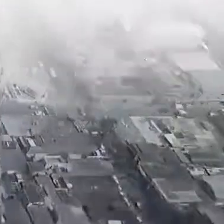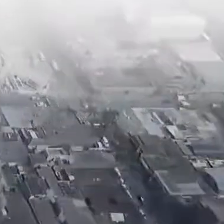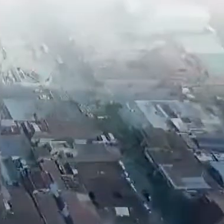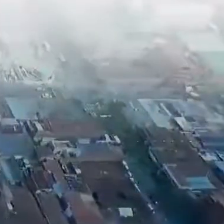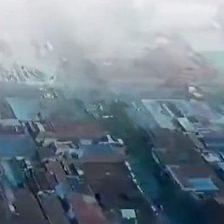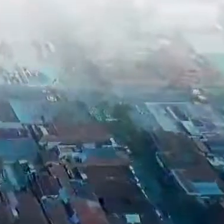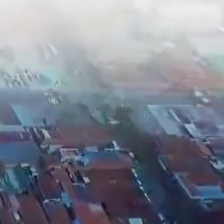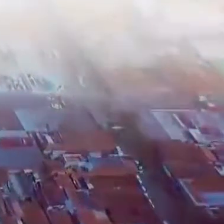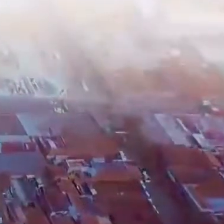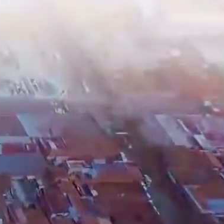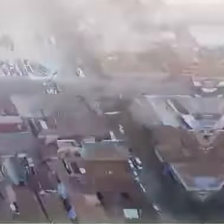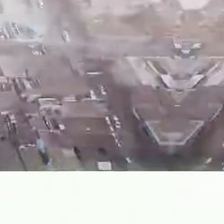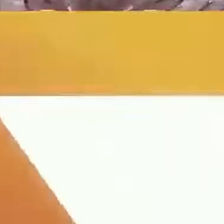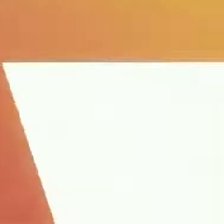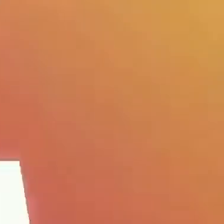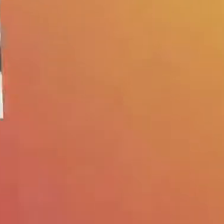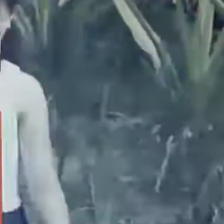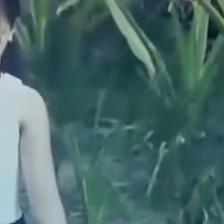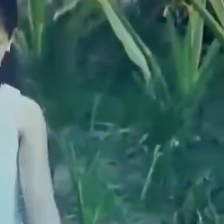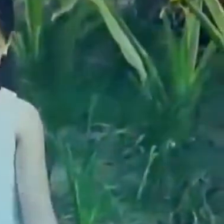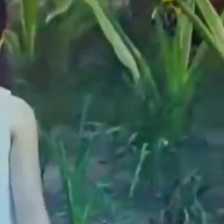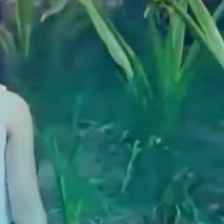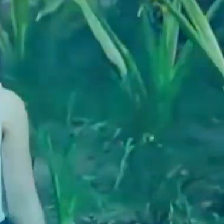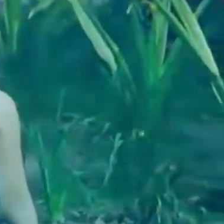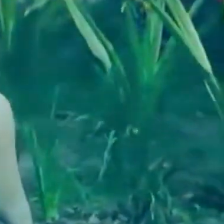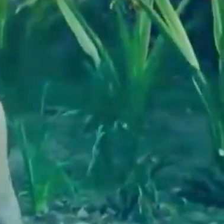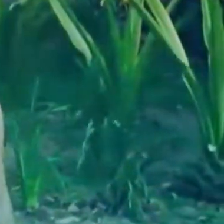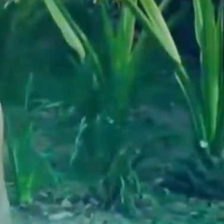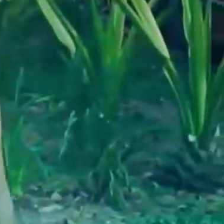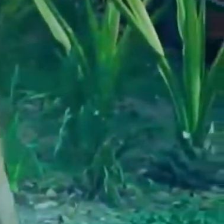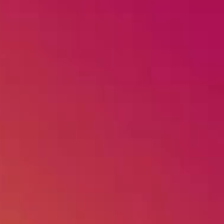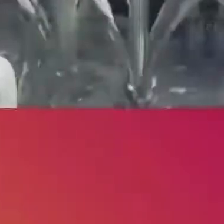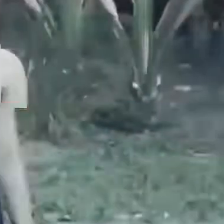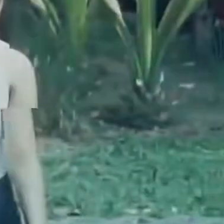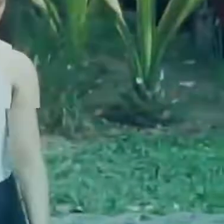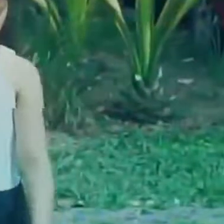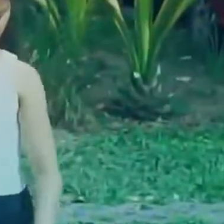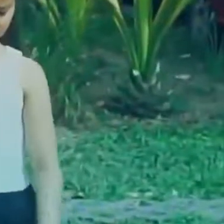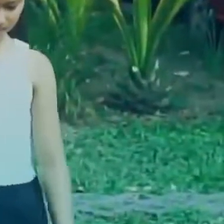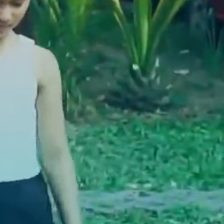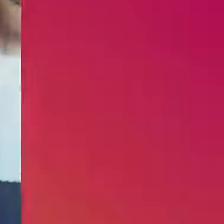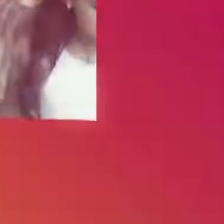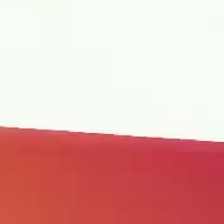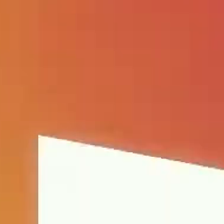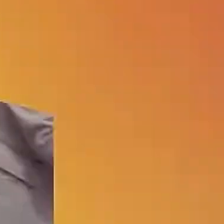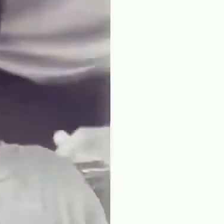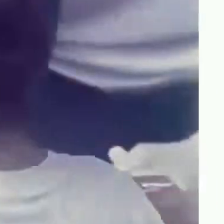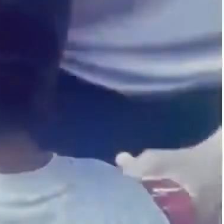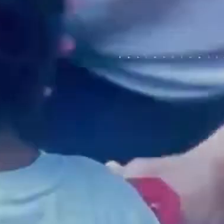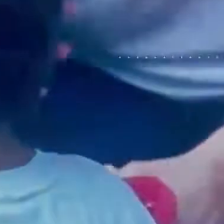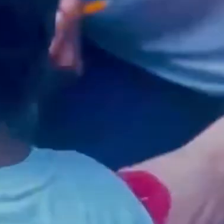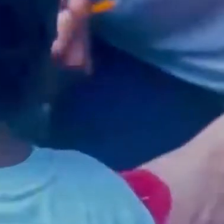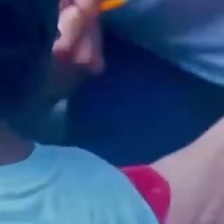Son de orgullo por mi Envigado, por mi Envigado. Juntos